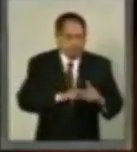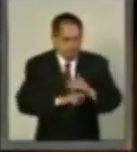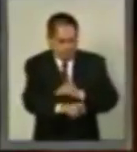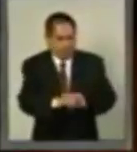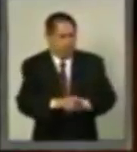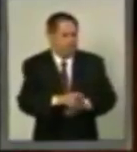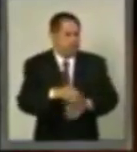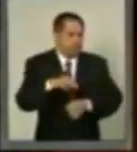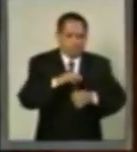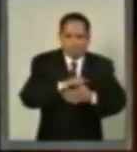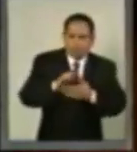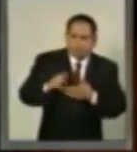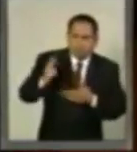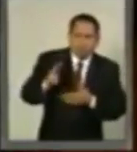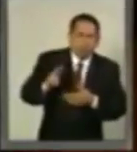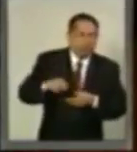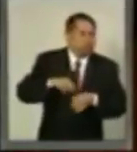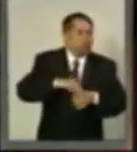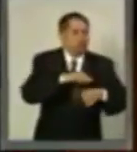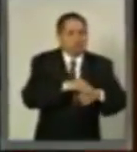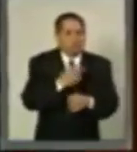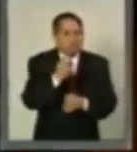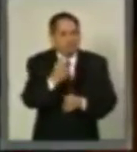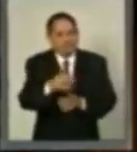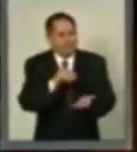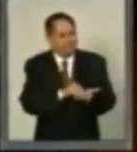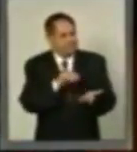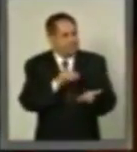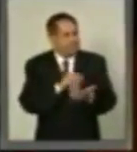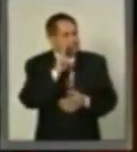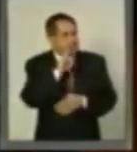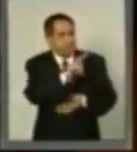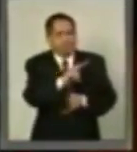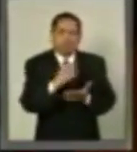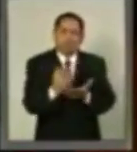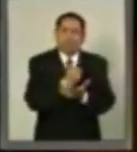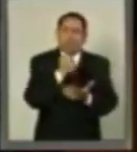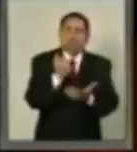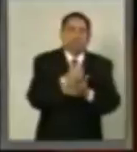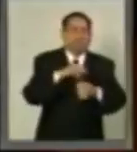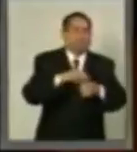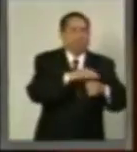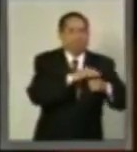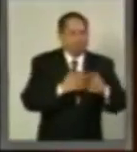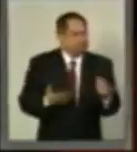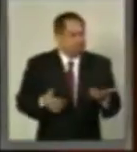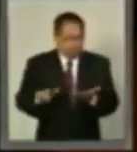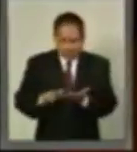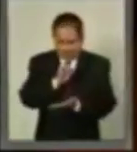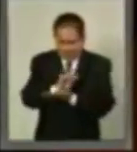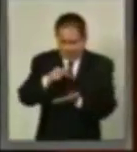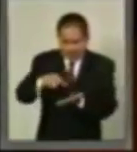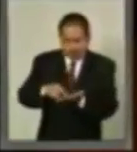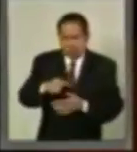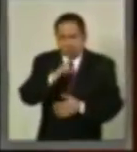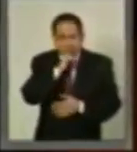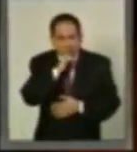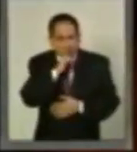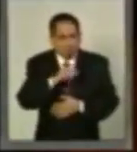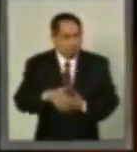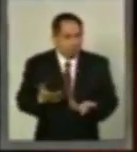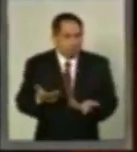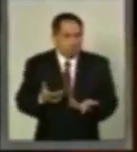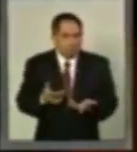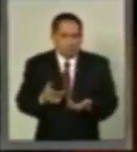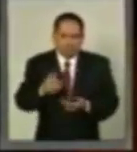conciencias sigue siendo el factor determinante de los resultados electorales en una ley que resulta más